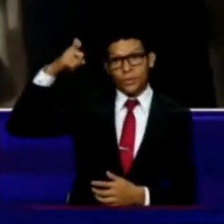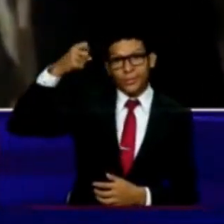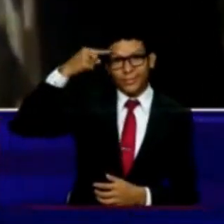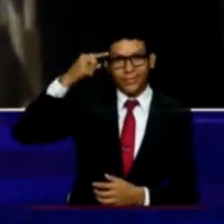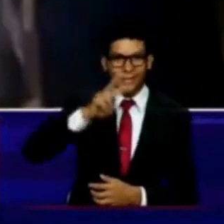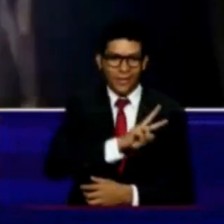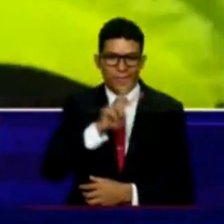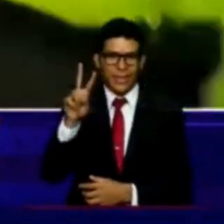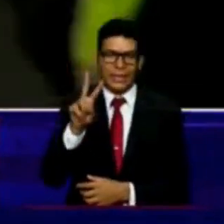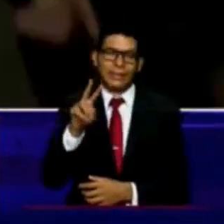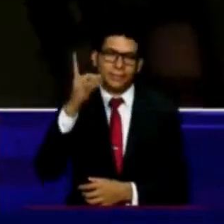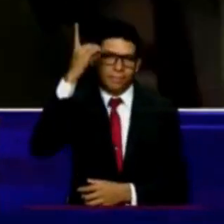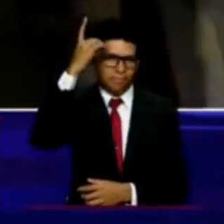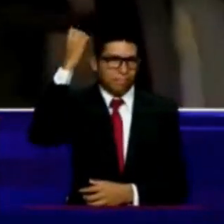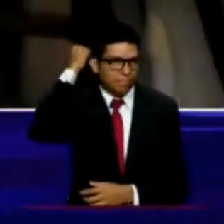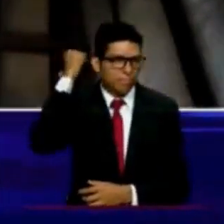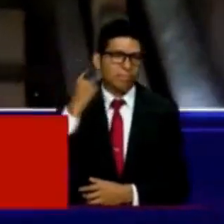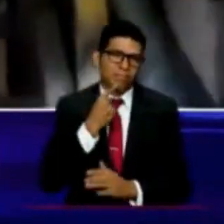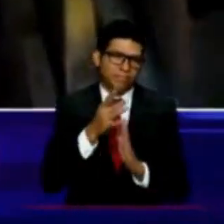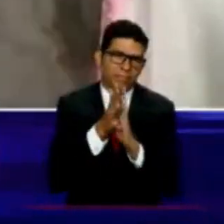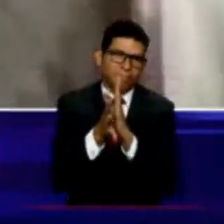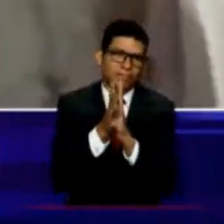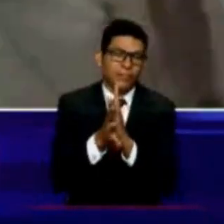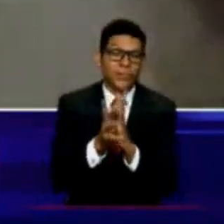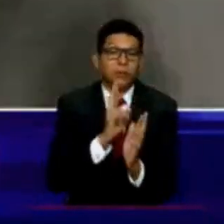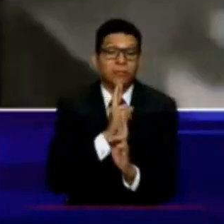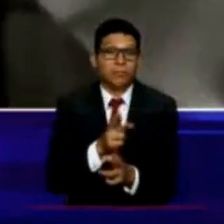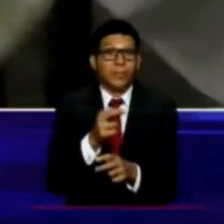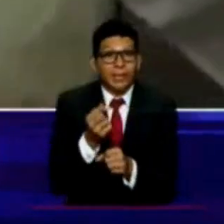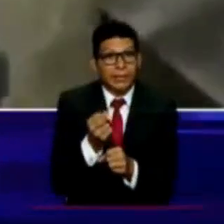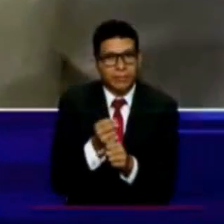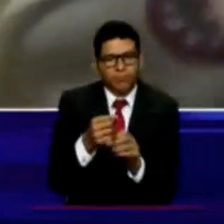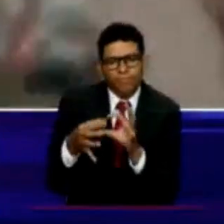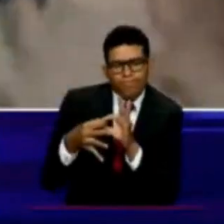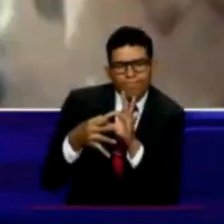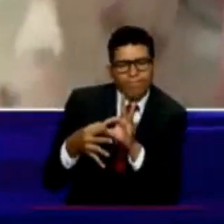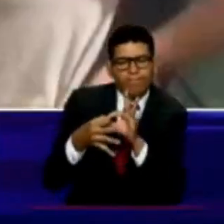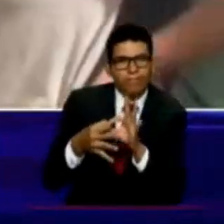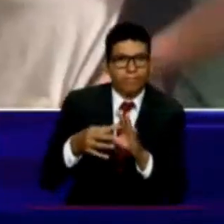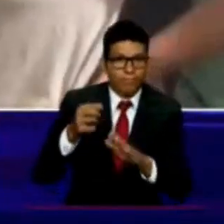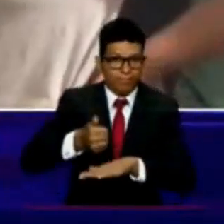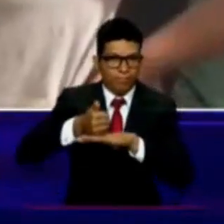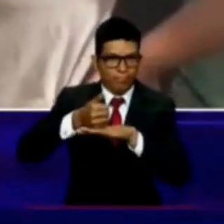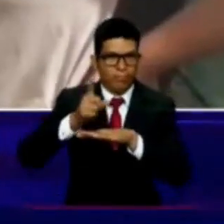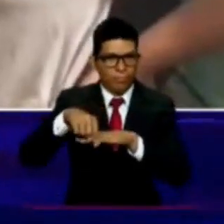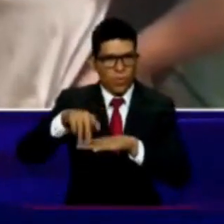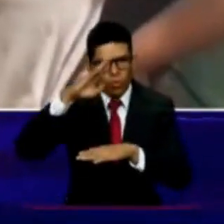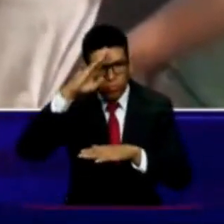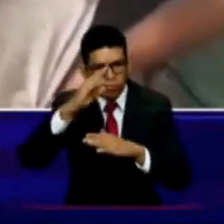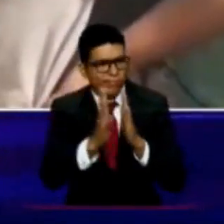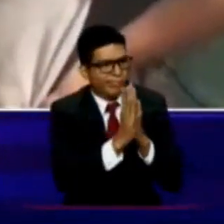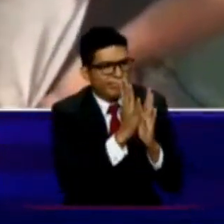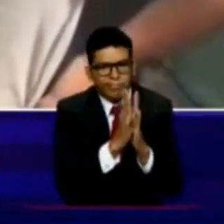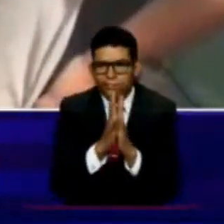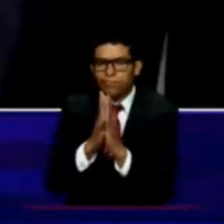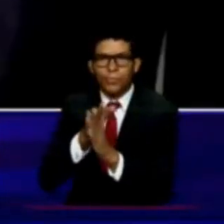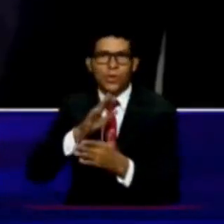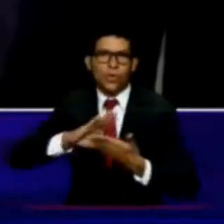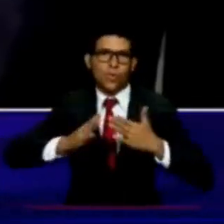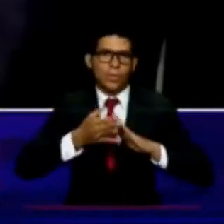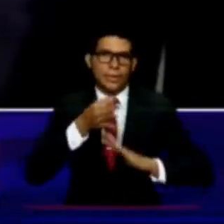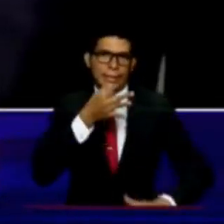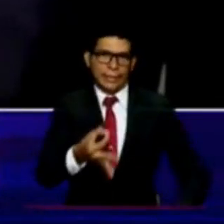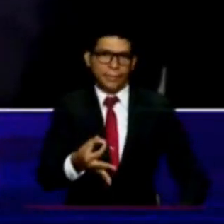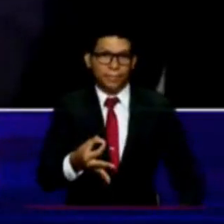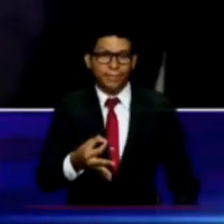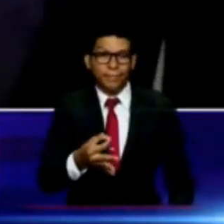del Cauca, Dilian Francisca Toro. Y es que este resultado es gracias al trabajo conjunto entre las autoridades y la información proporcionada por la